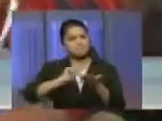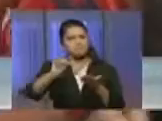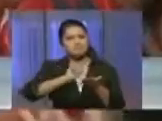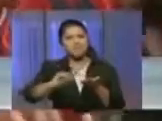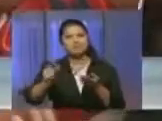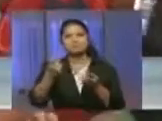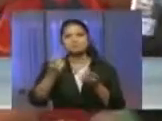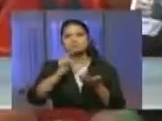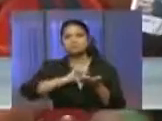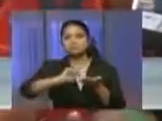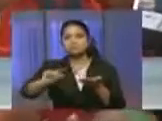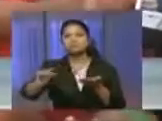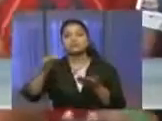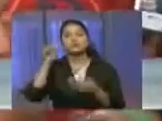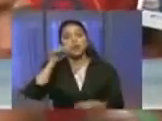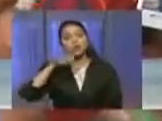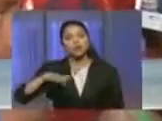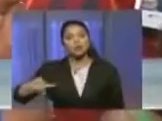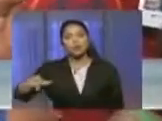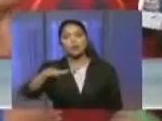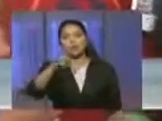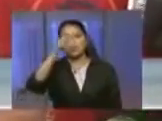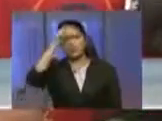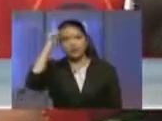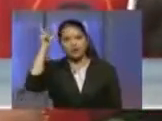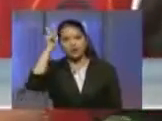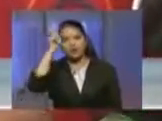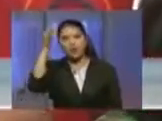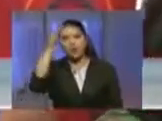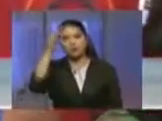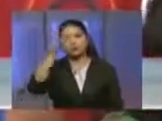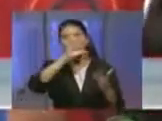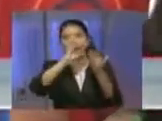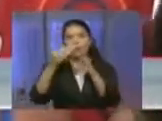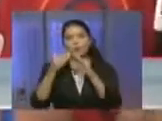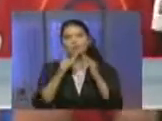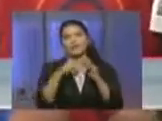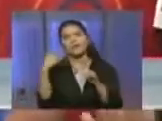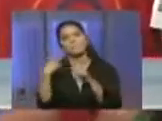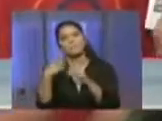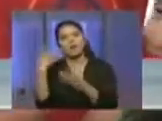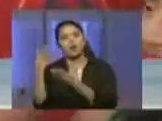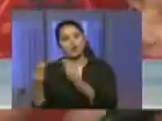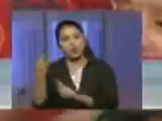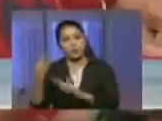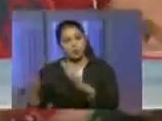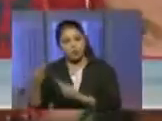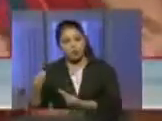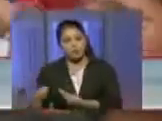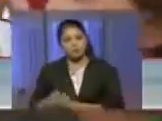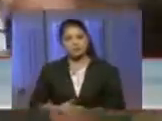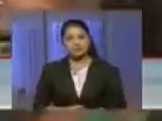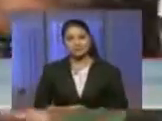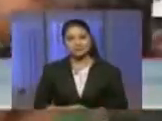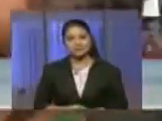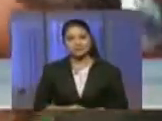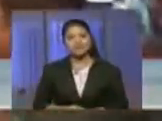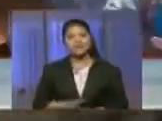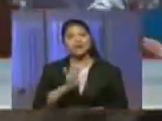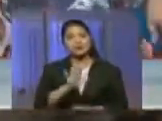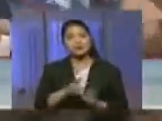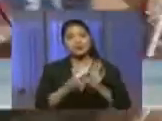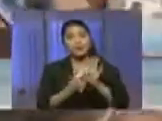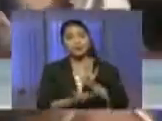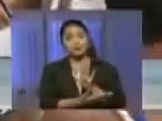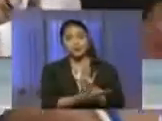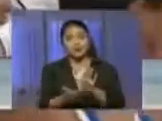financiamiento de nuestros pueblos indígenas a consejos comunales y comunas de esta manera presidente Quiero mostrarles un